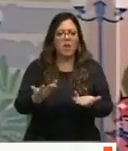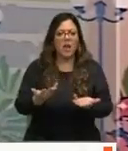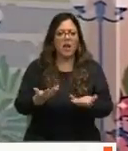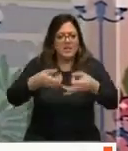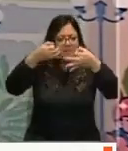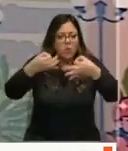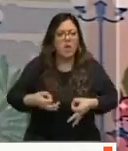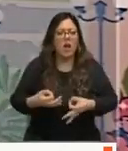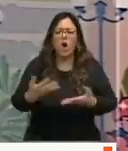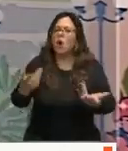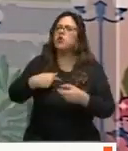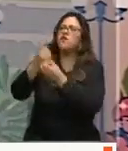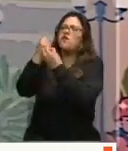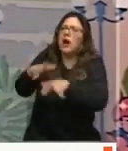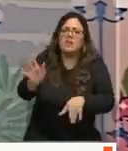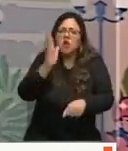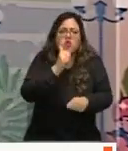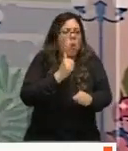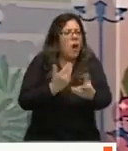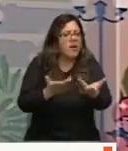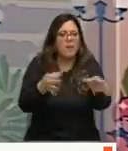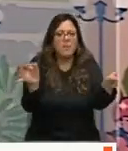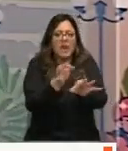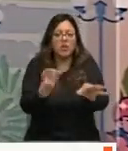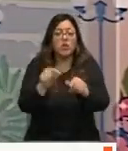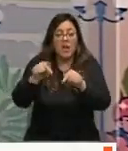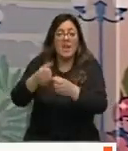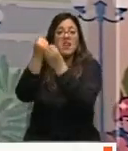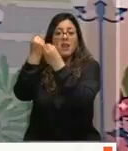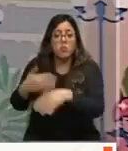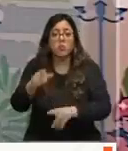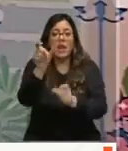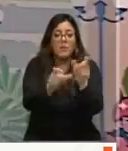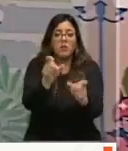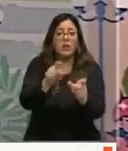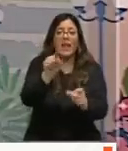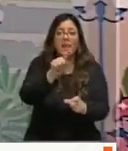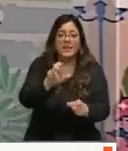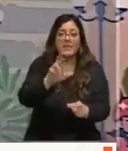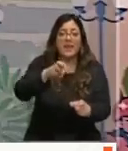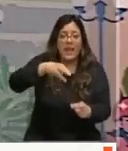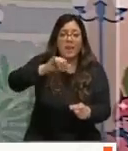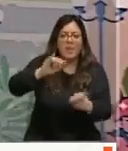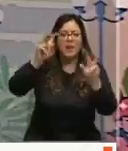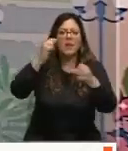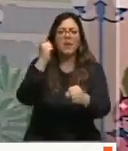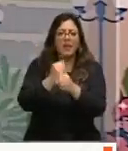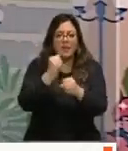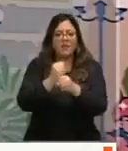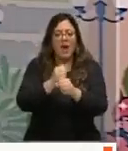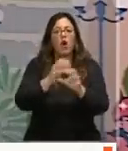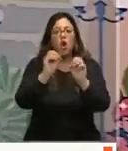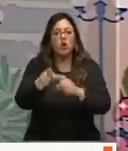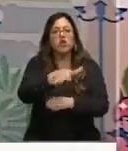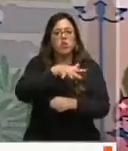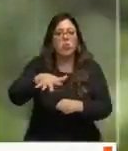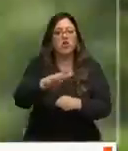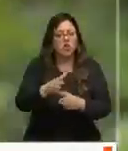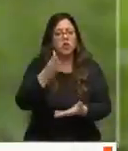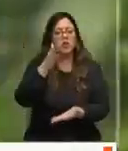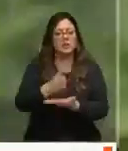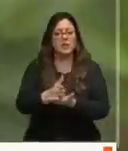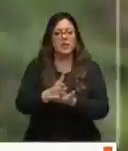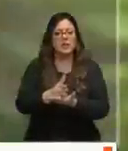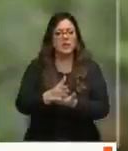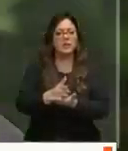si no tengo fundamento? Aquí la renuncia a los seremis se les piden cuando corresponde por desempeño, pero también cuando hay hechos concretos que lo exijan.